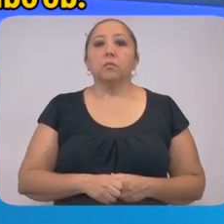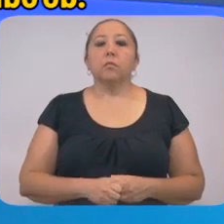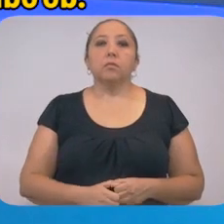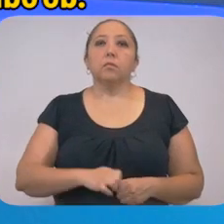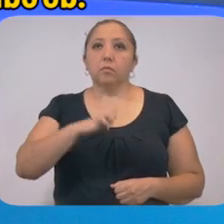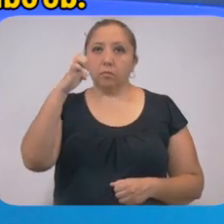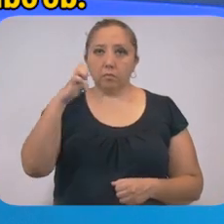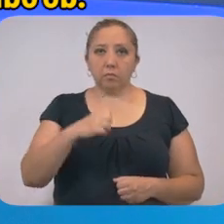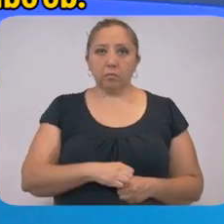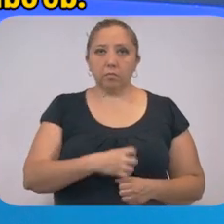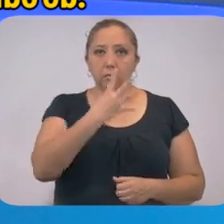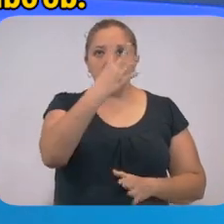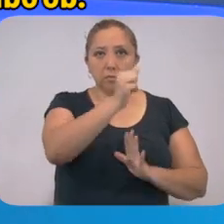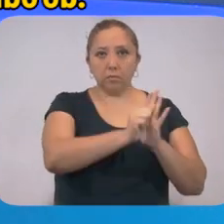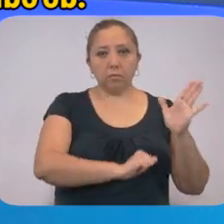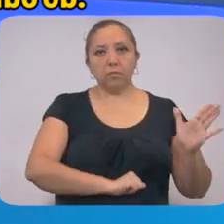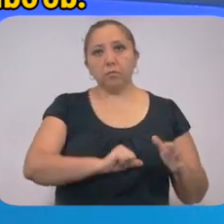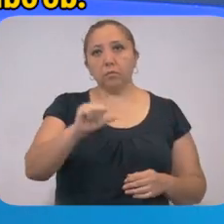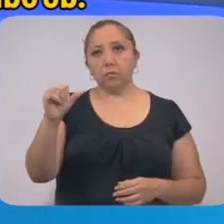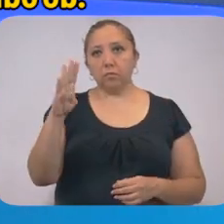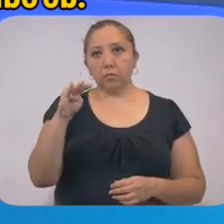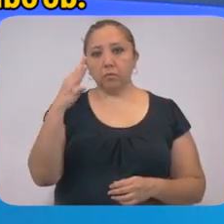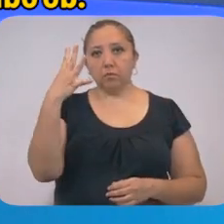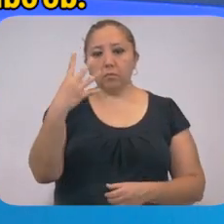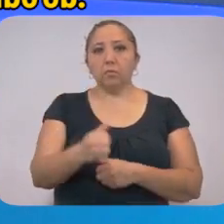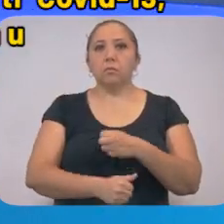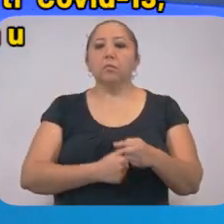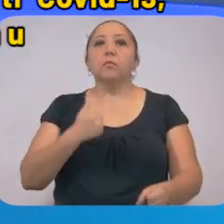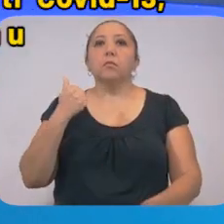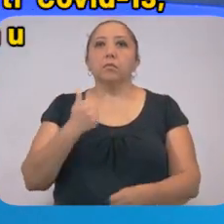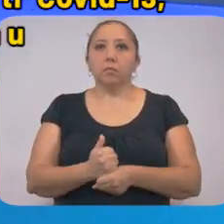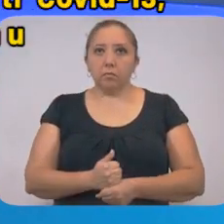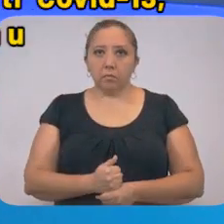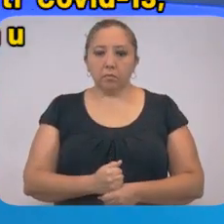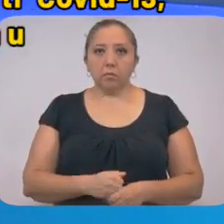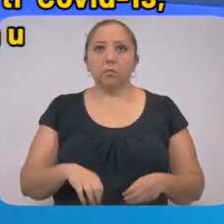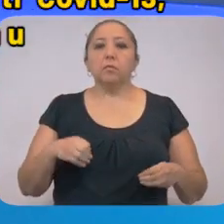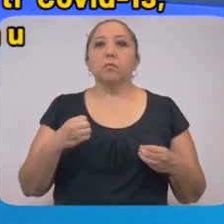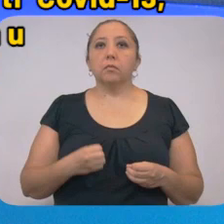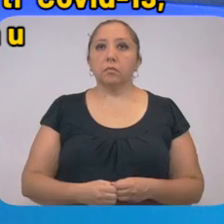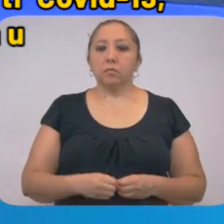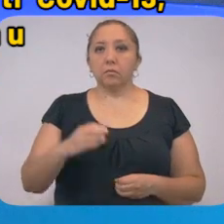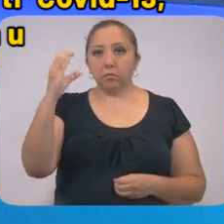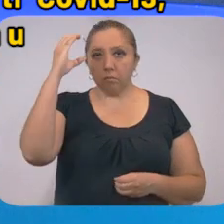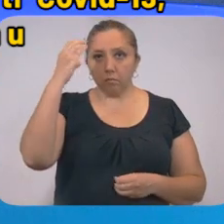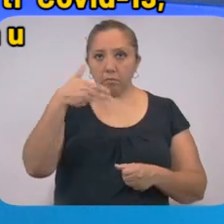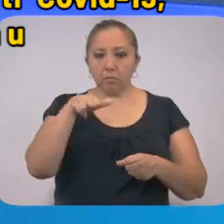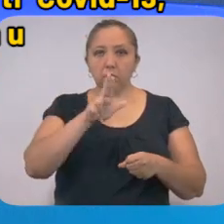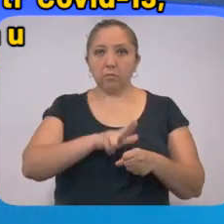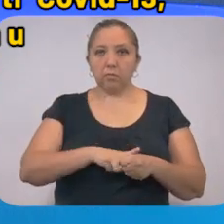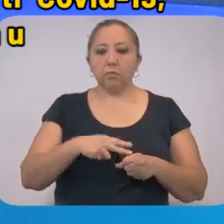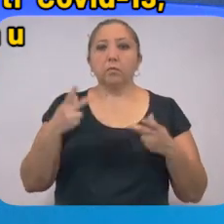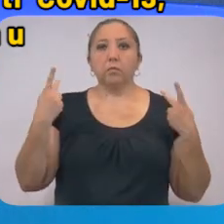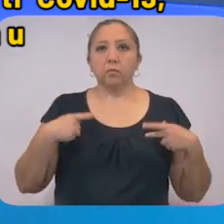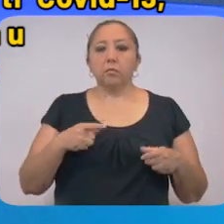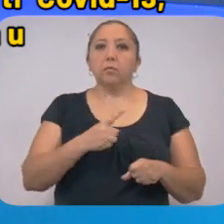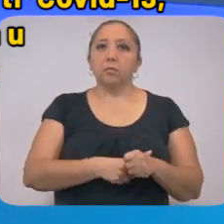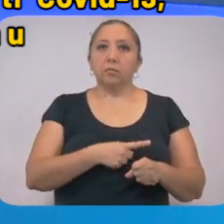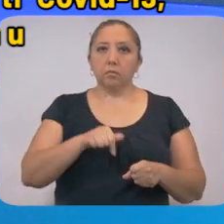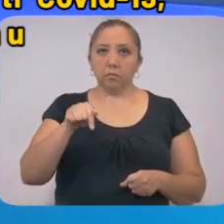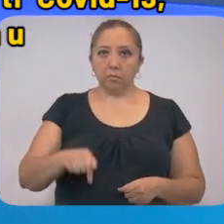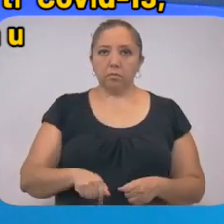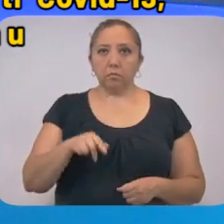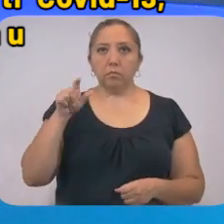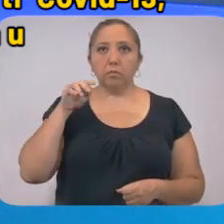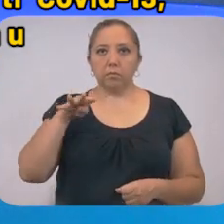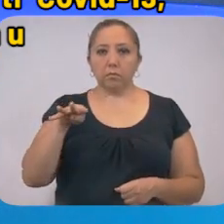casos confirmados es de 4 meses a 94 años. La ocupación de las camas de hospitalización para pacientes con COVID-19 en Yucatán